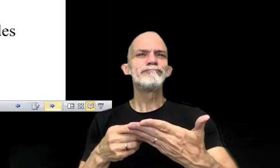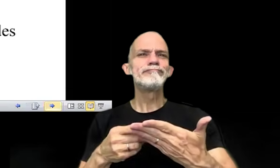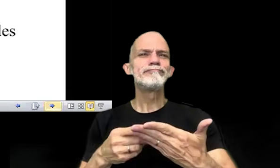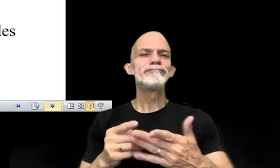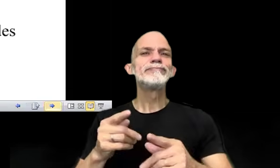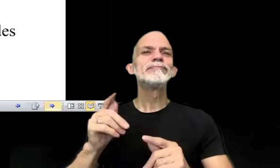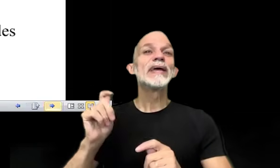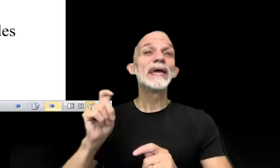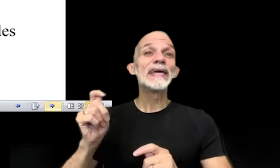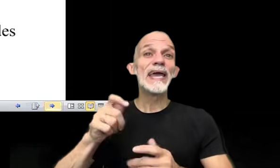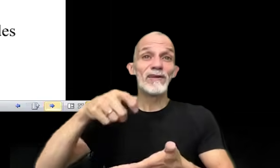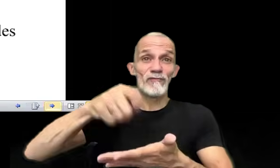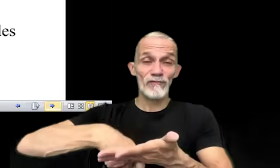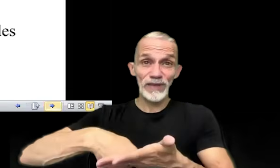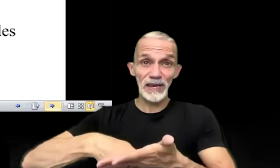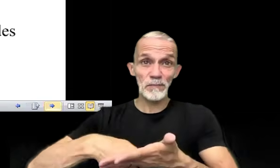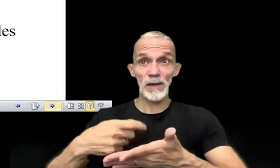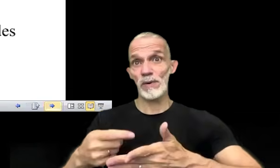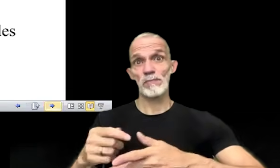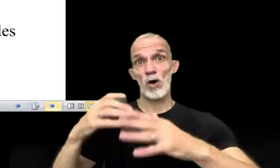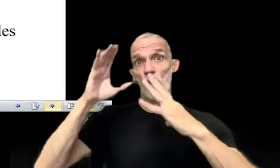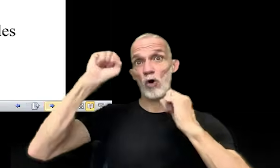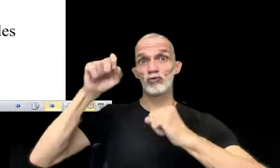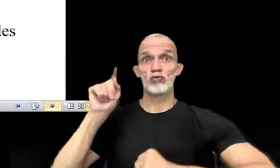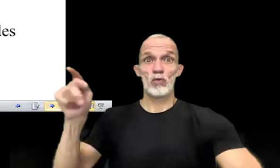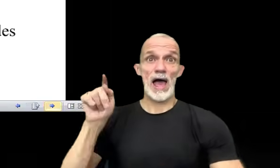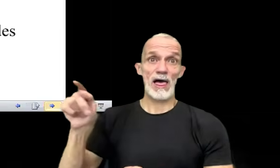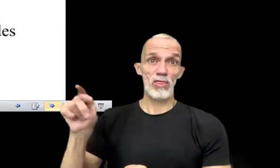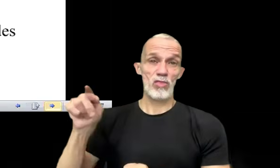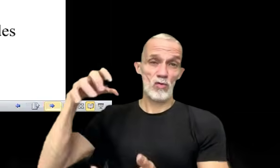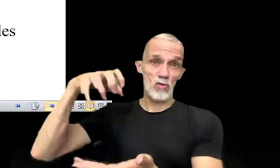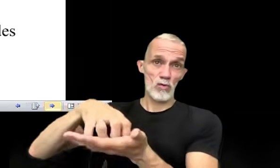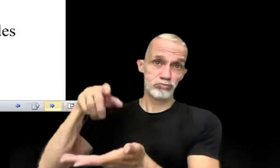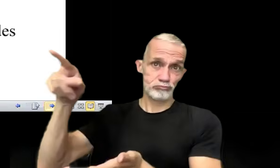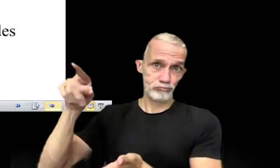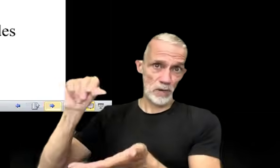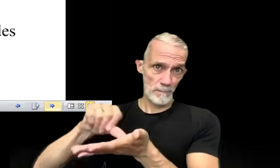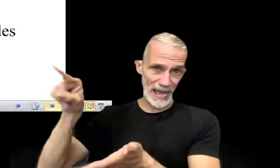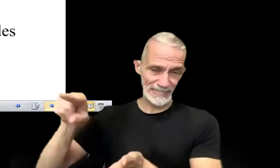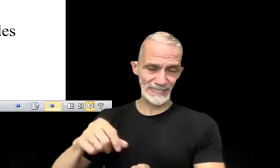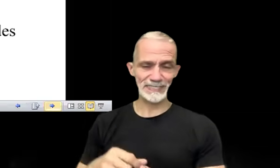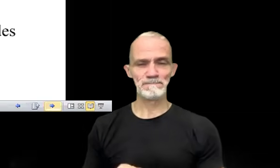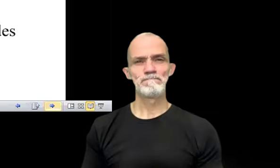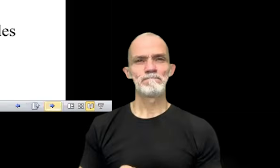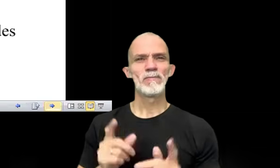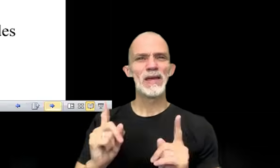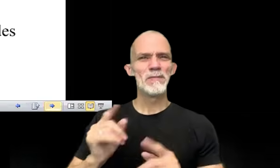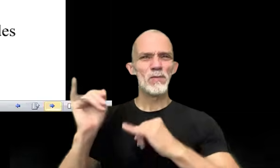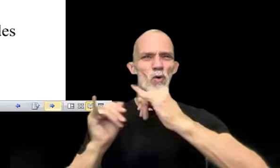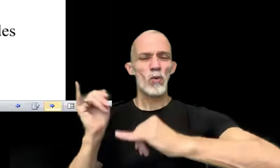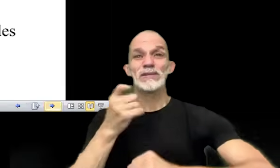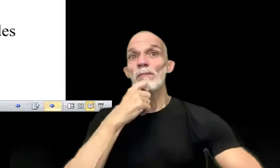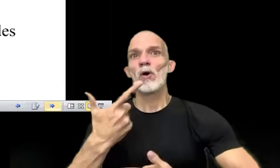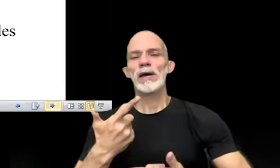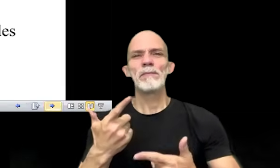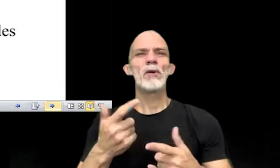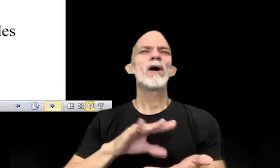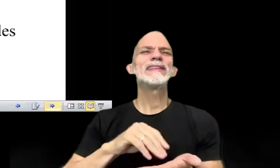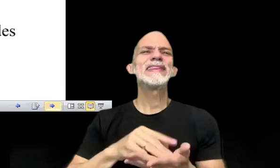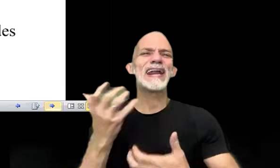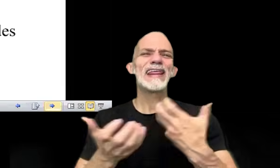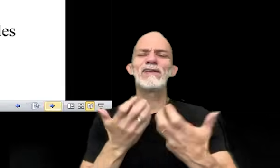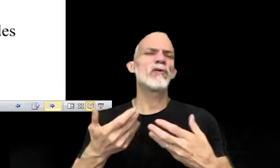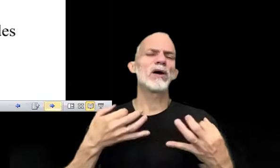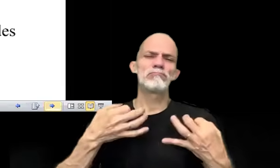correspondiente intervención, sí, del consulado argentino en esa jurisdicción. Como dijimos antes, si hablamos de inmuebles de Tierra del